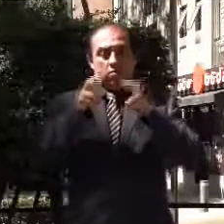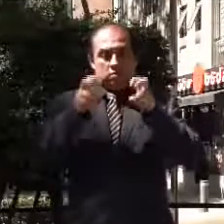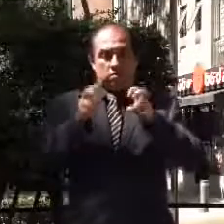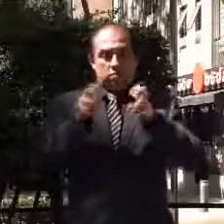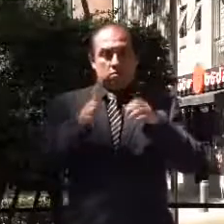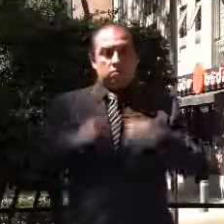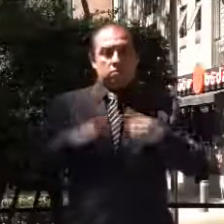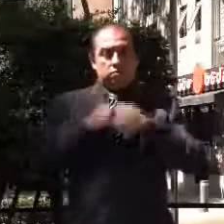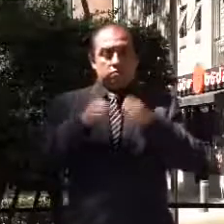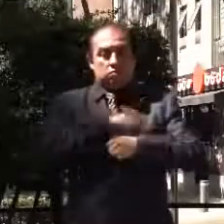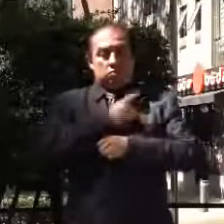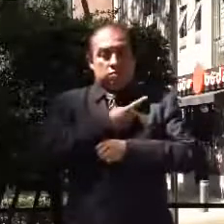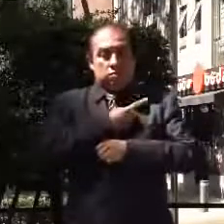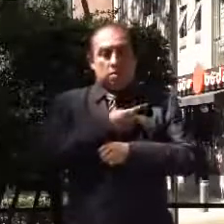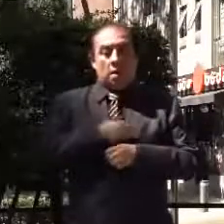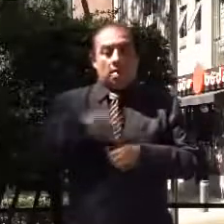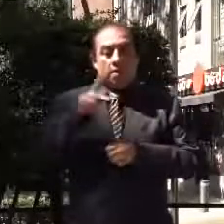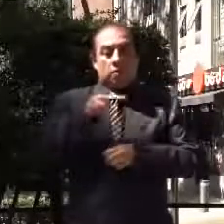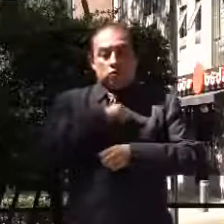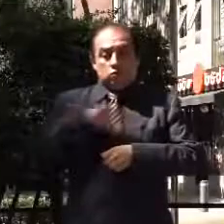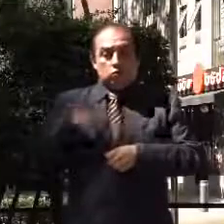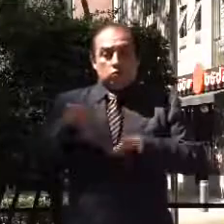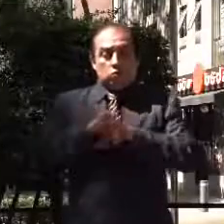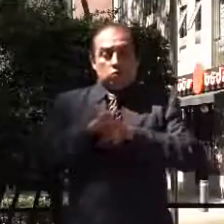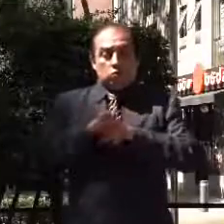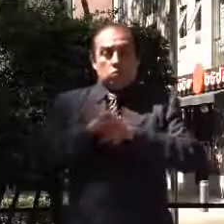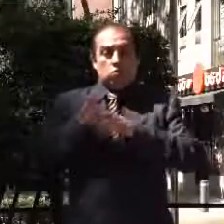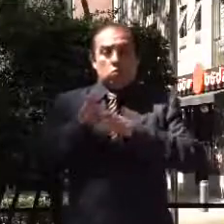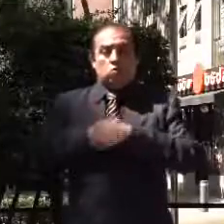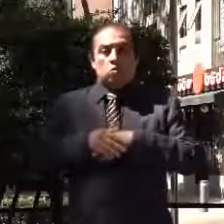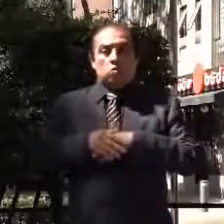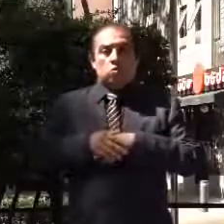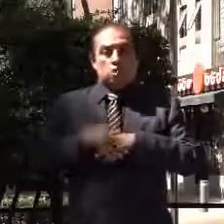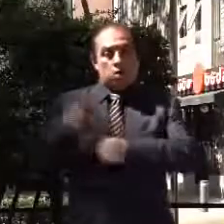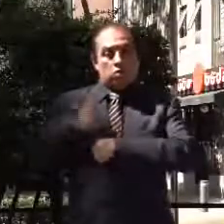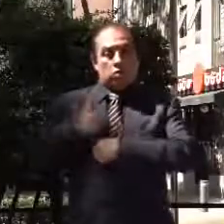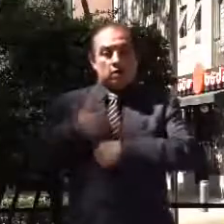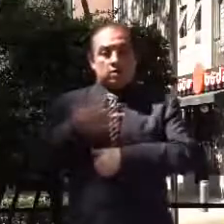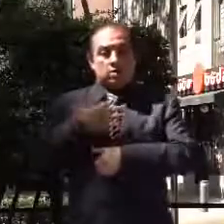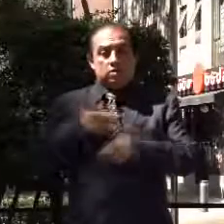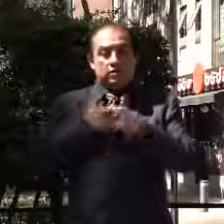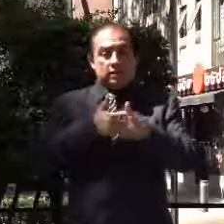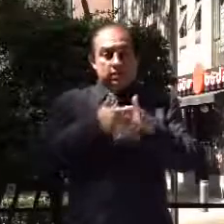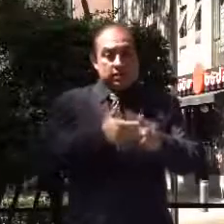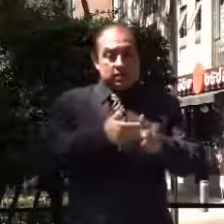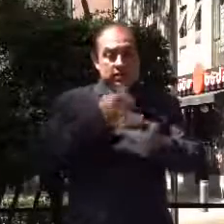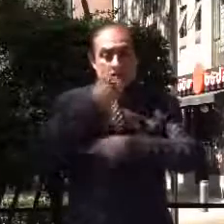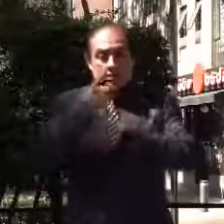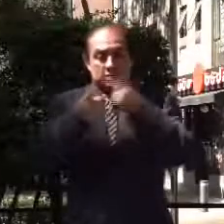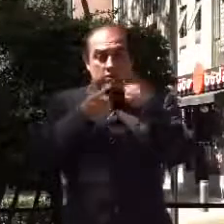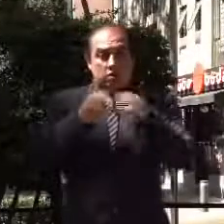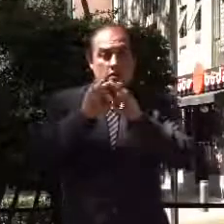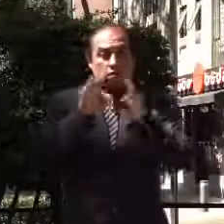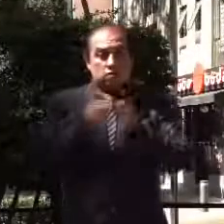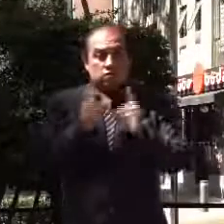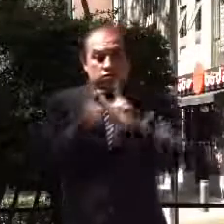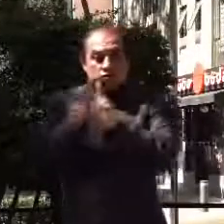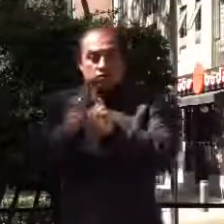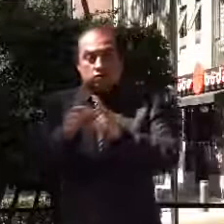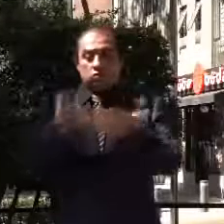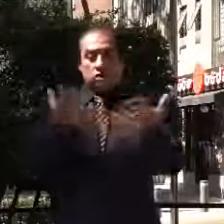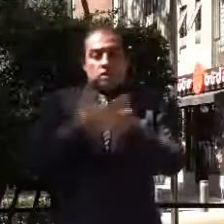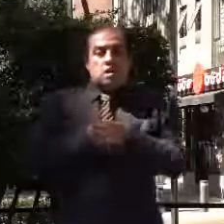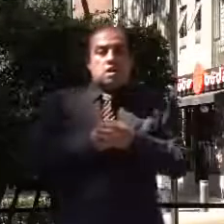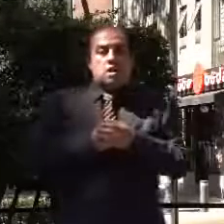corresponde como autoridad seguir insistiendo en las medidas preventivas, que no es tiempo de hacer las grandes bodas, los grandes bautizos,